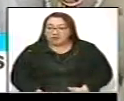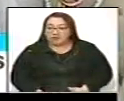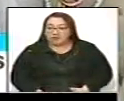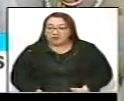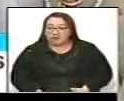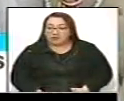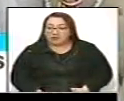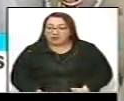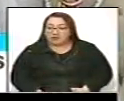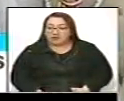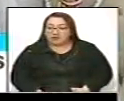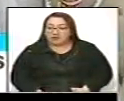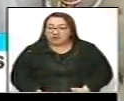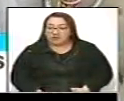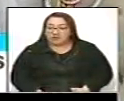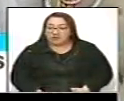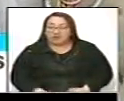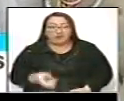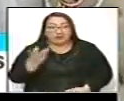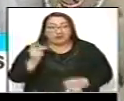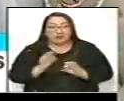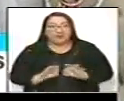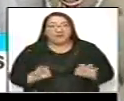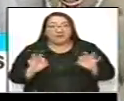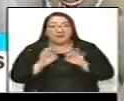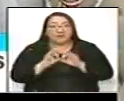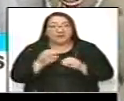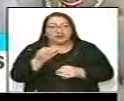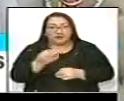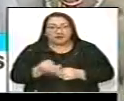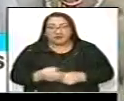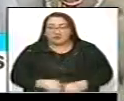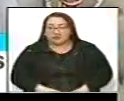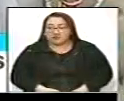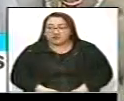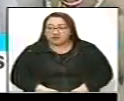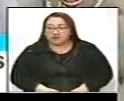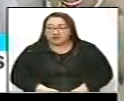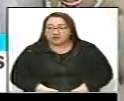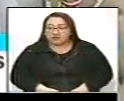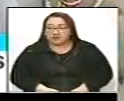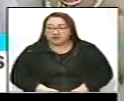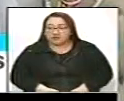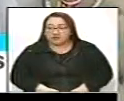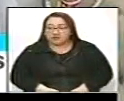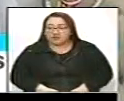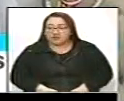ante un panorama interesante en el sentido de desafiante.